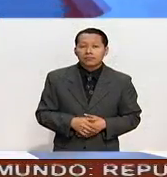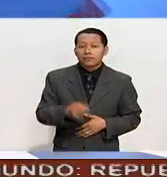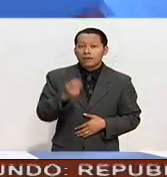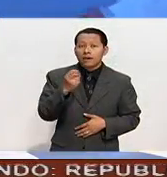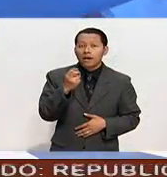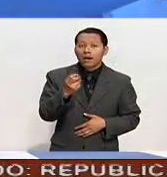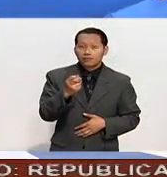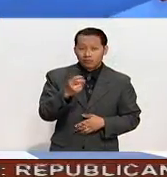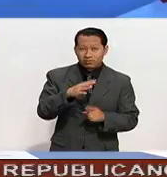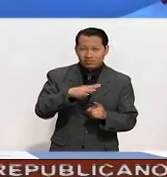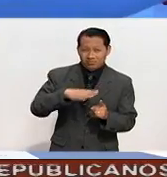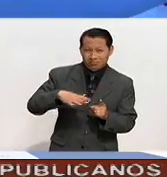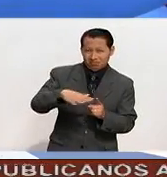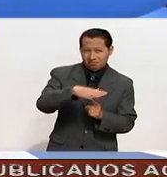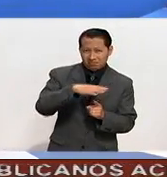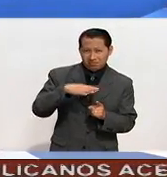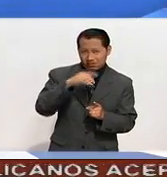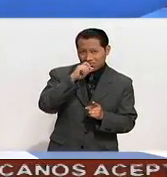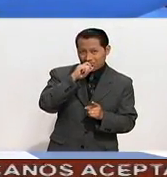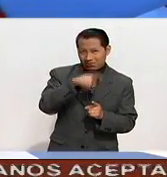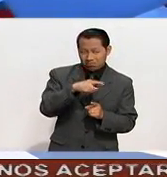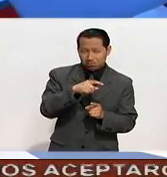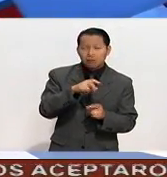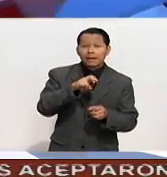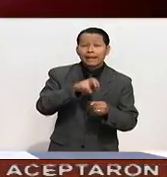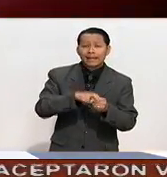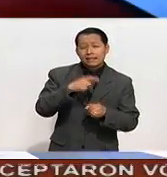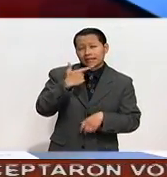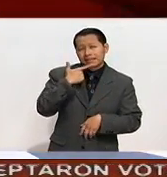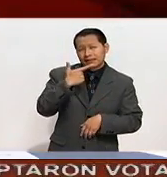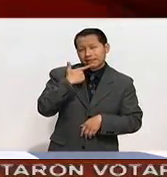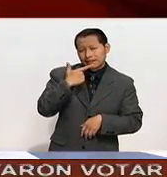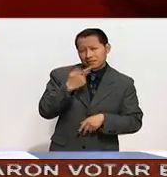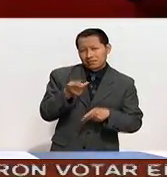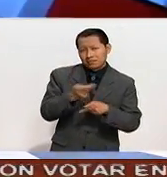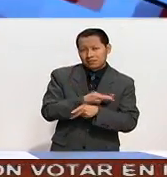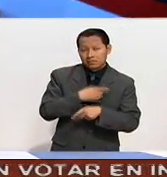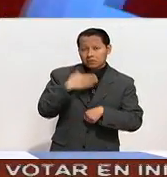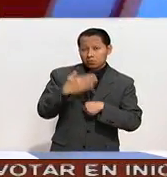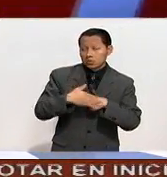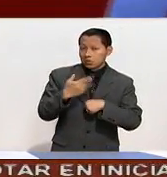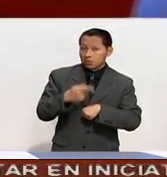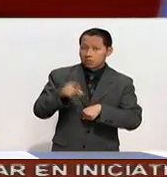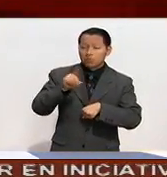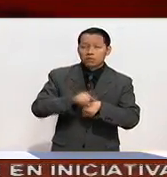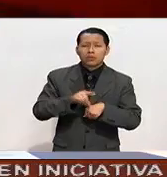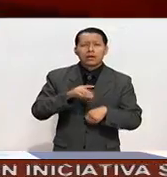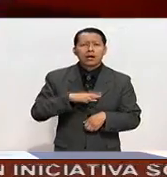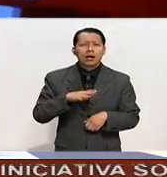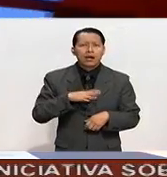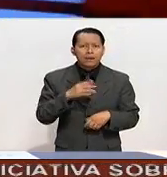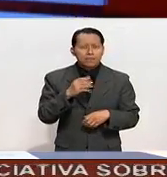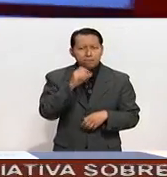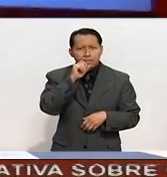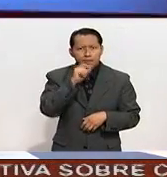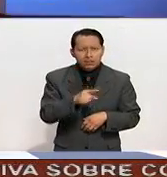Justamente en este contexto de lo que está pasando allá en Gran Bretaña, a unos días de que se desarrolle el referéndum de si